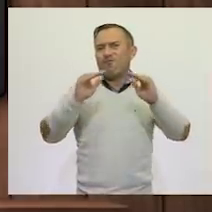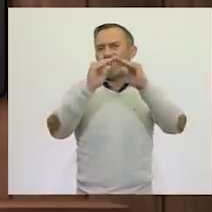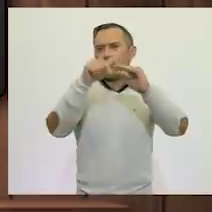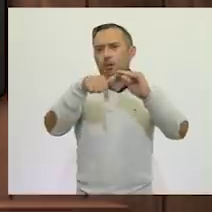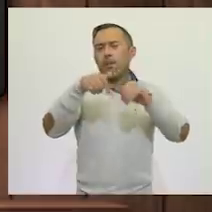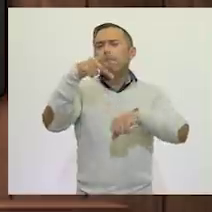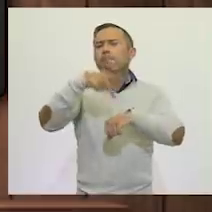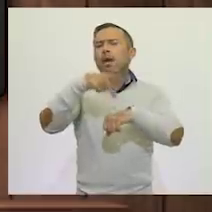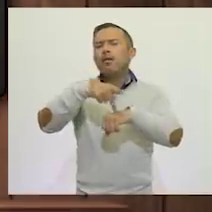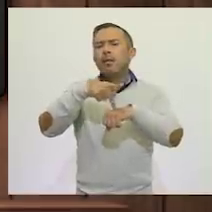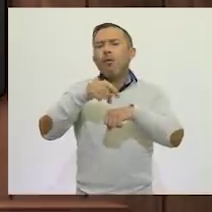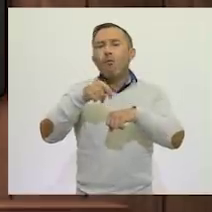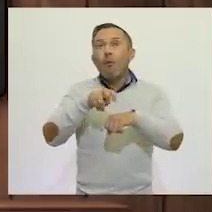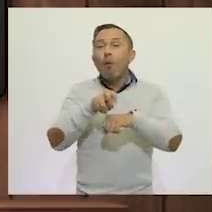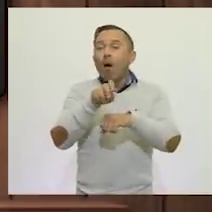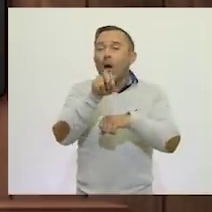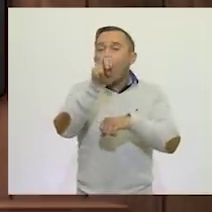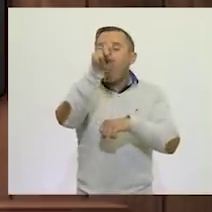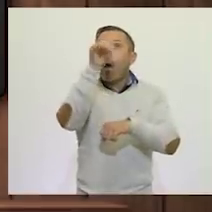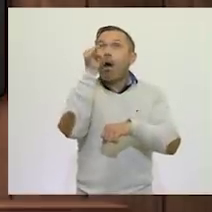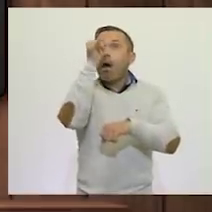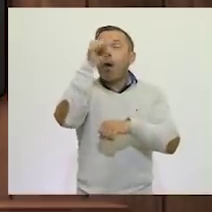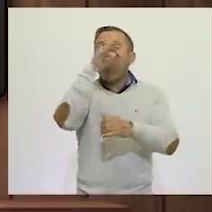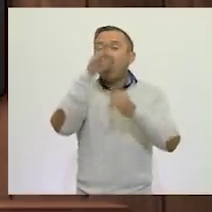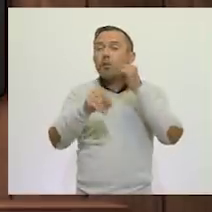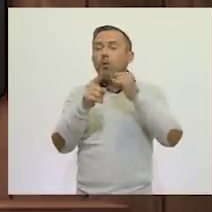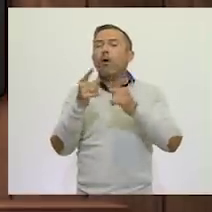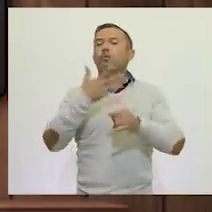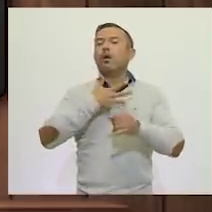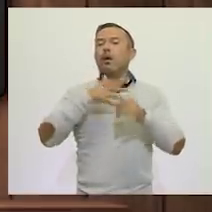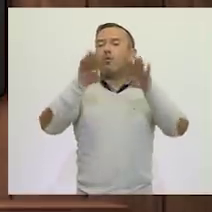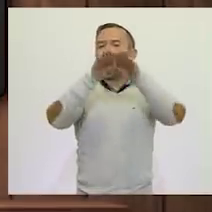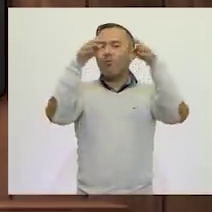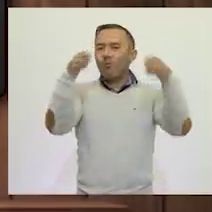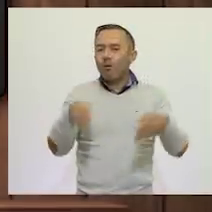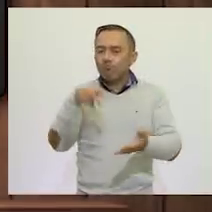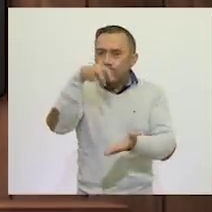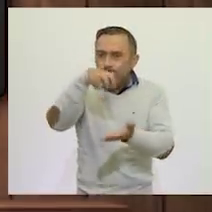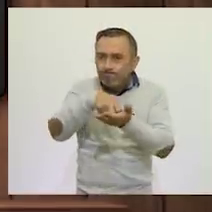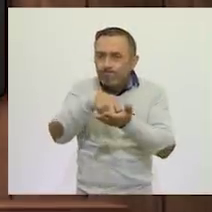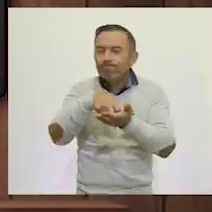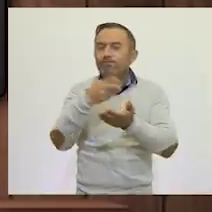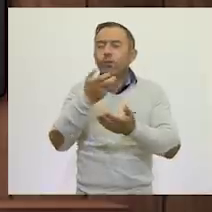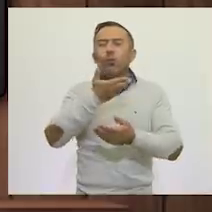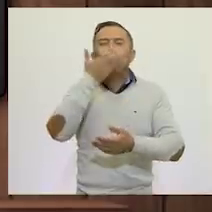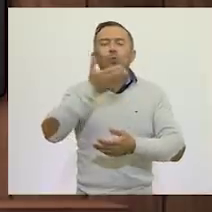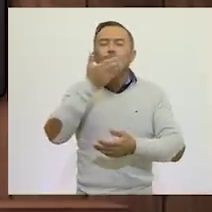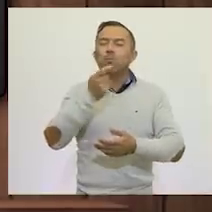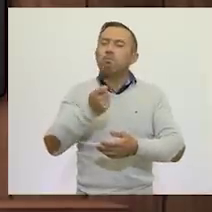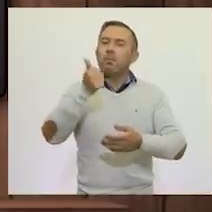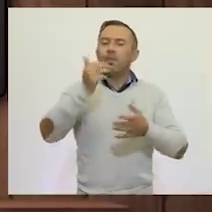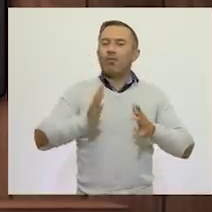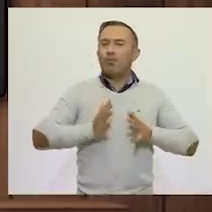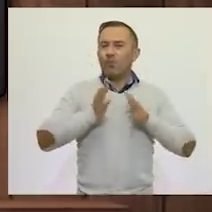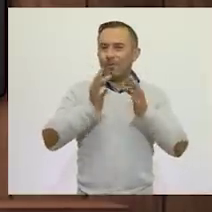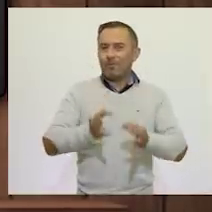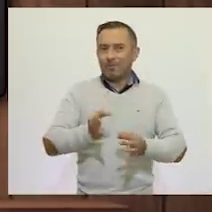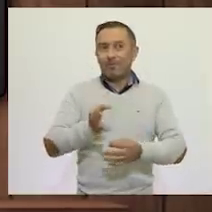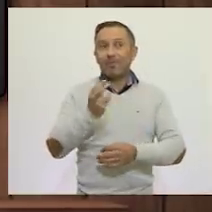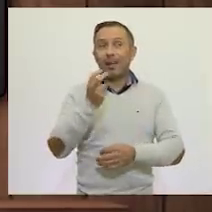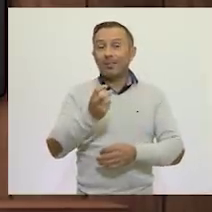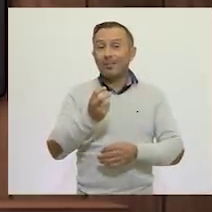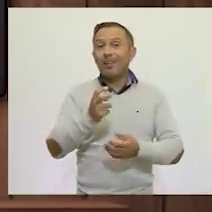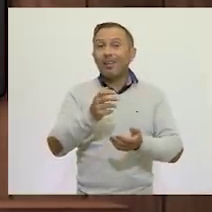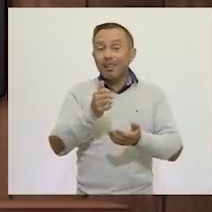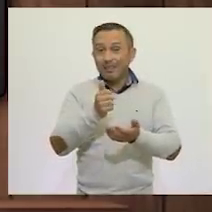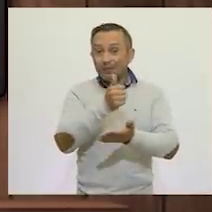un espacio de adoración, donde se realizaron los primeros rituales religiosos. Los lugares con templos se convirtieron en las primeras